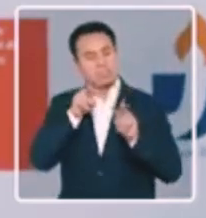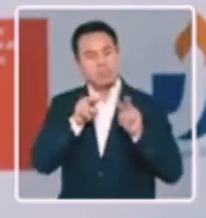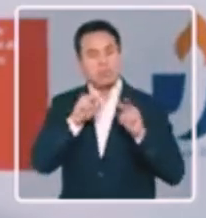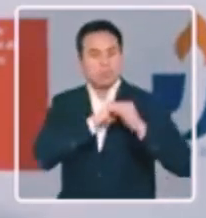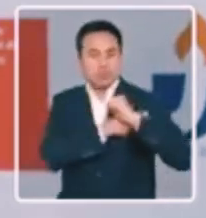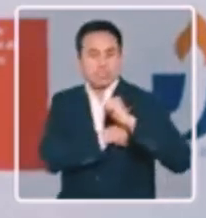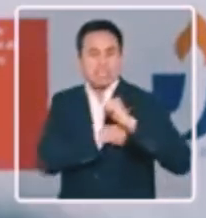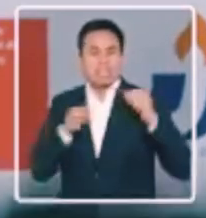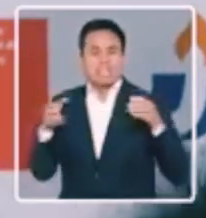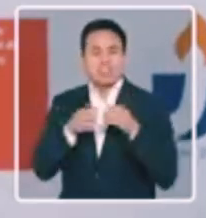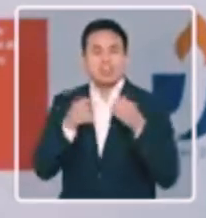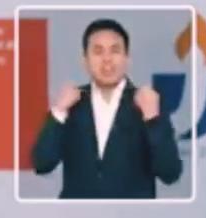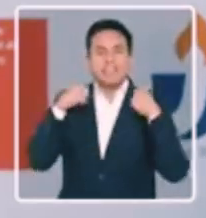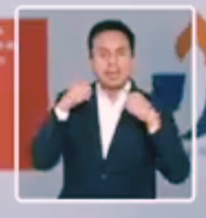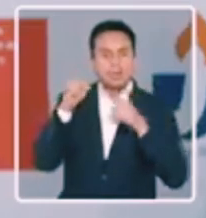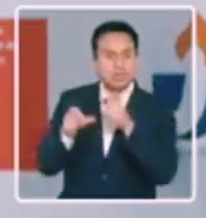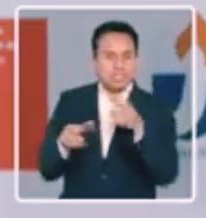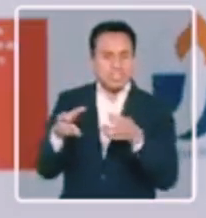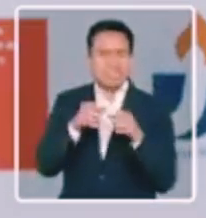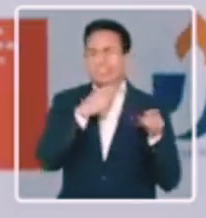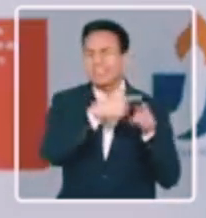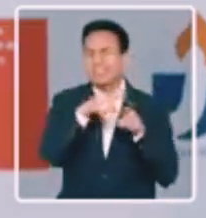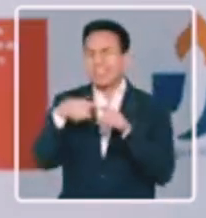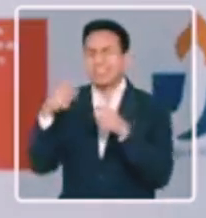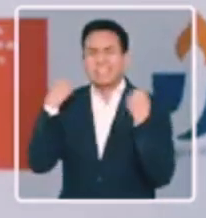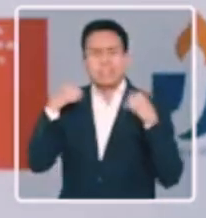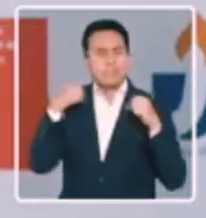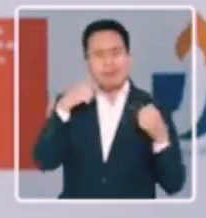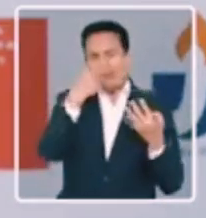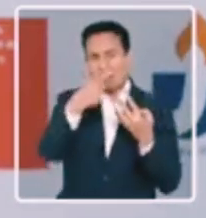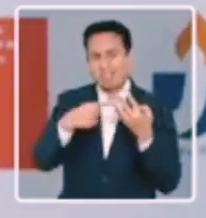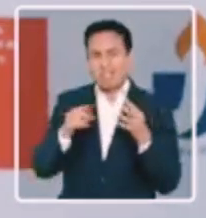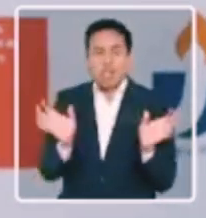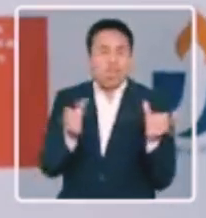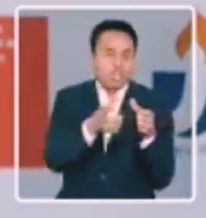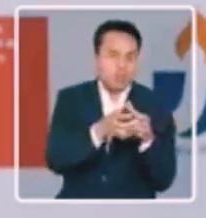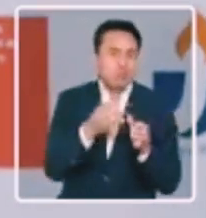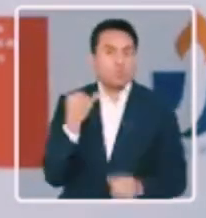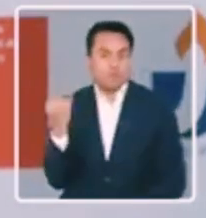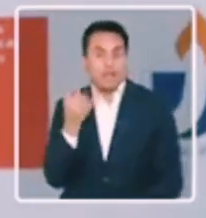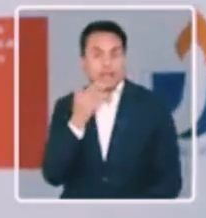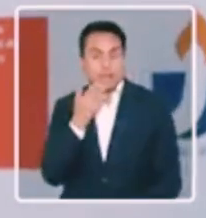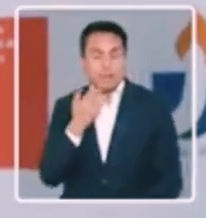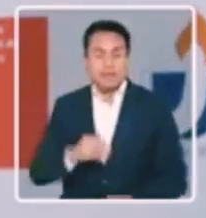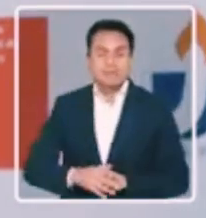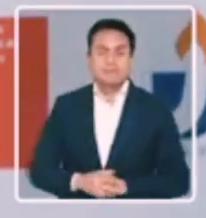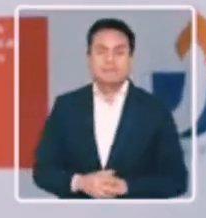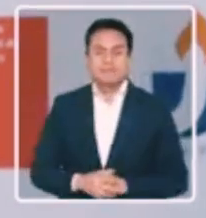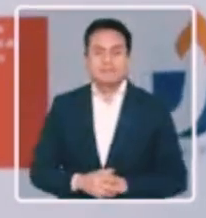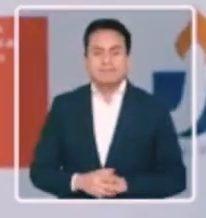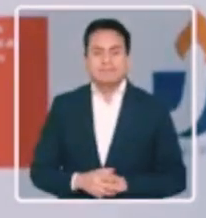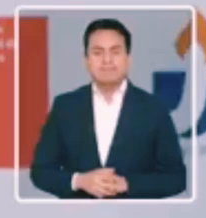poderosa generación de deportistas de diferentes deportes colectivos e individuales